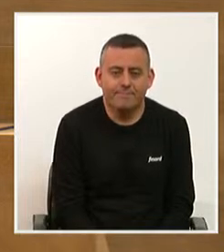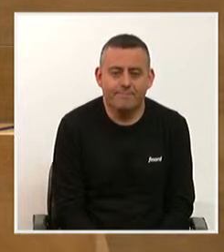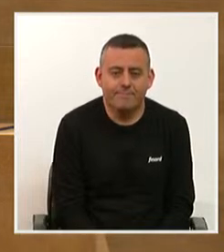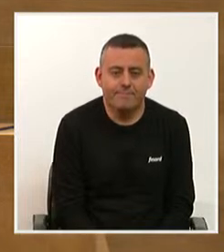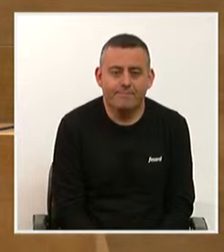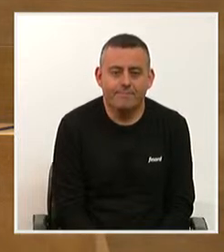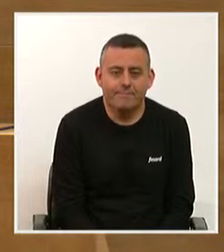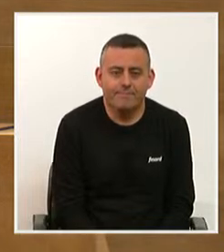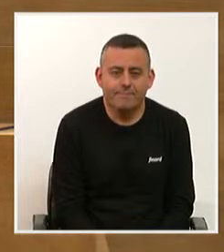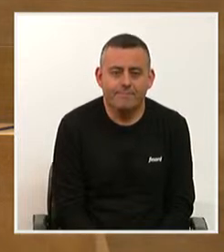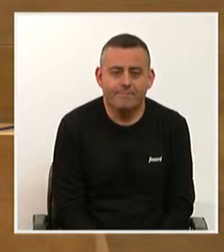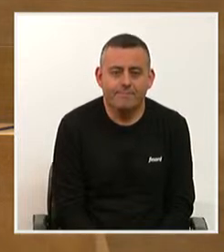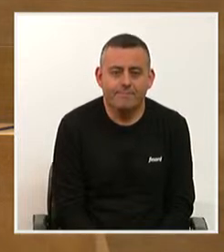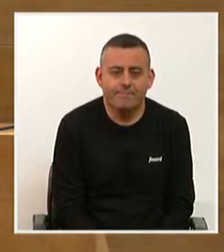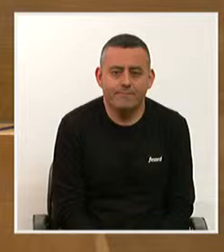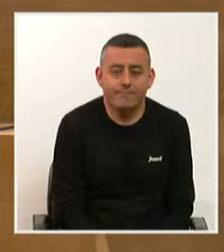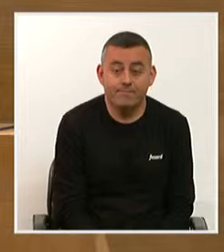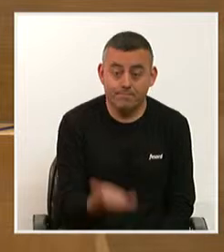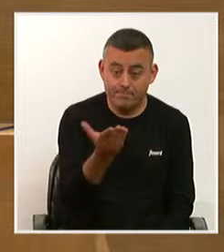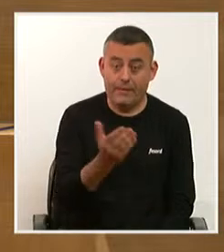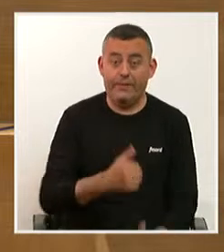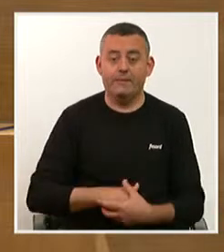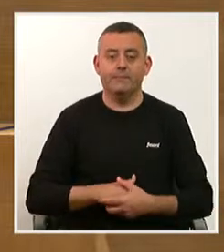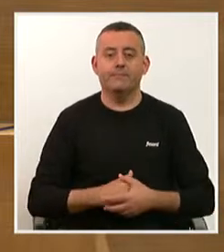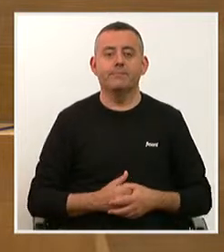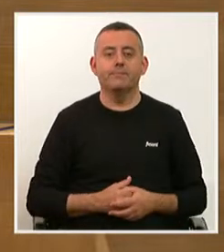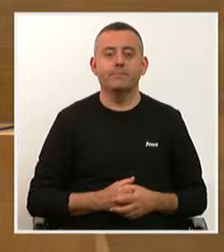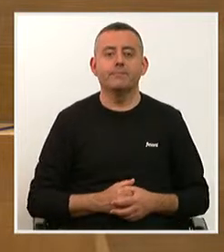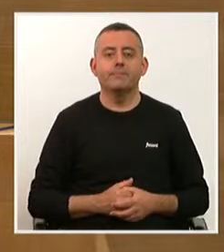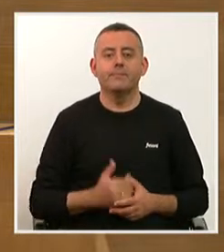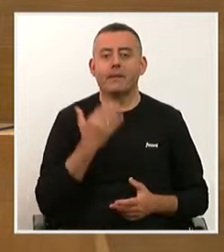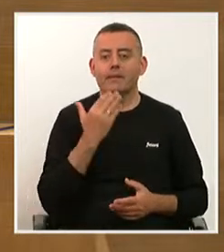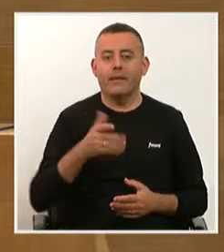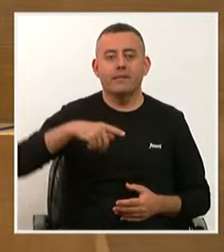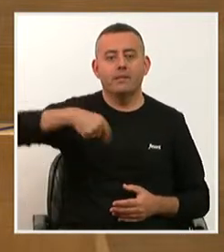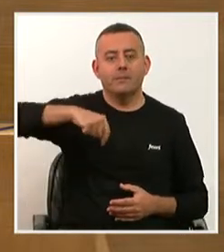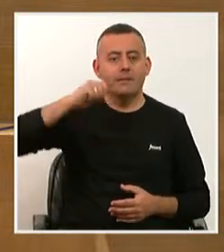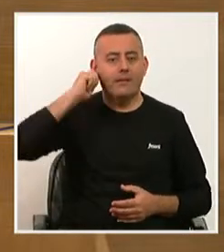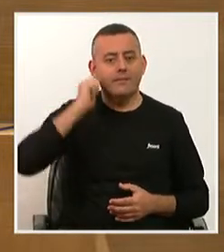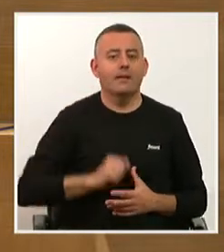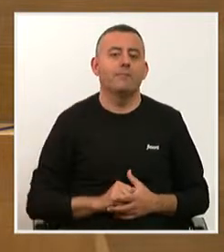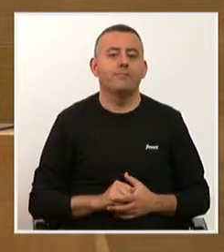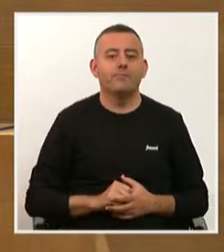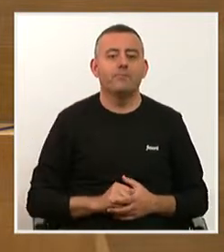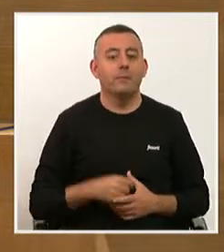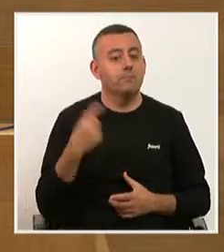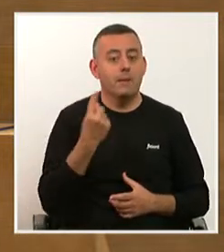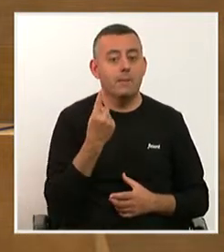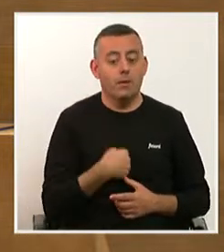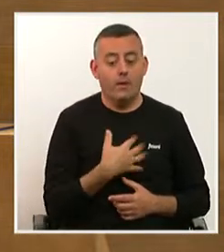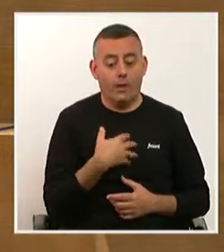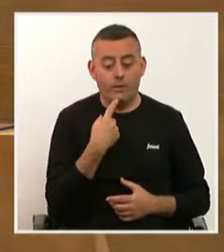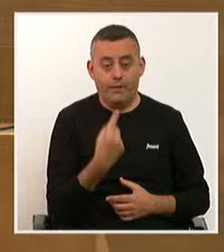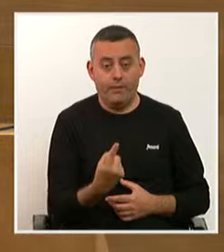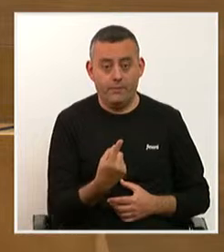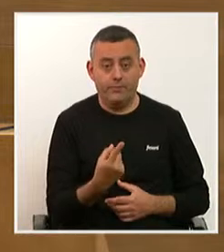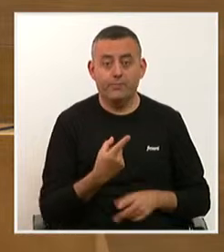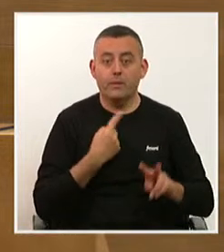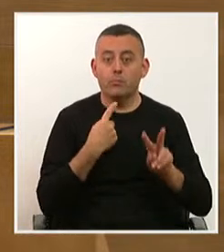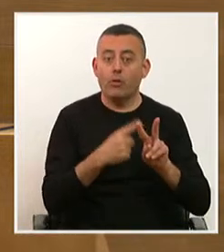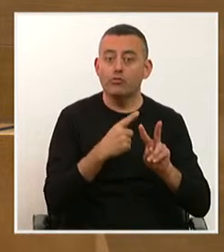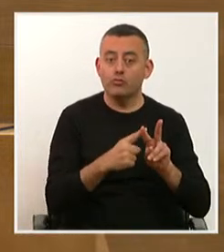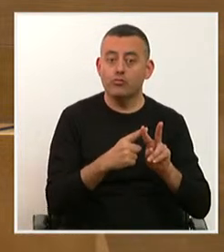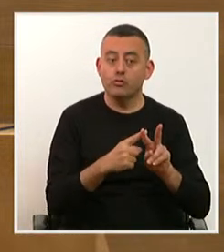Gracias Cuando quiera Gracias presidenta la primera cosa de ir es que vox son